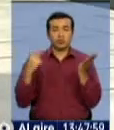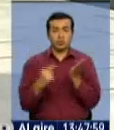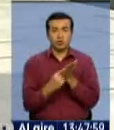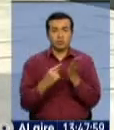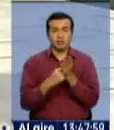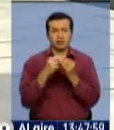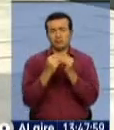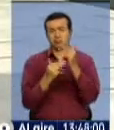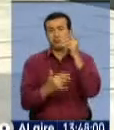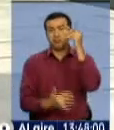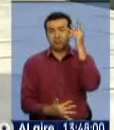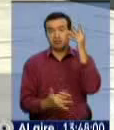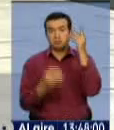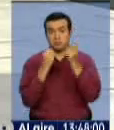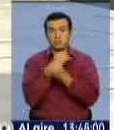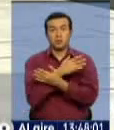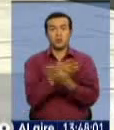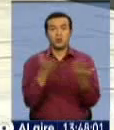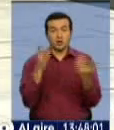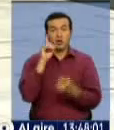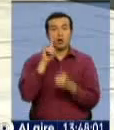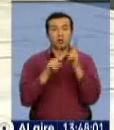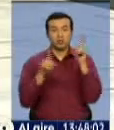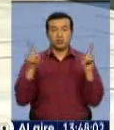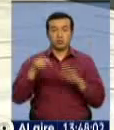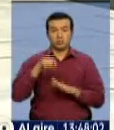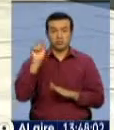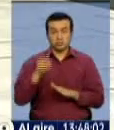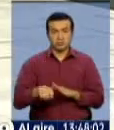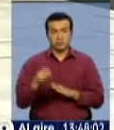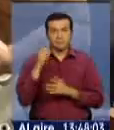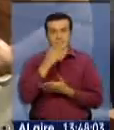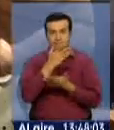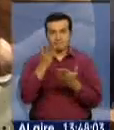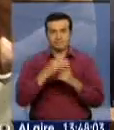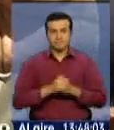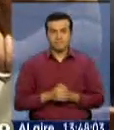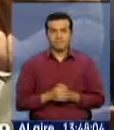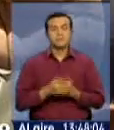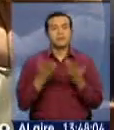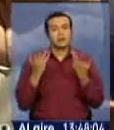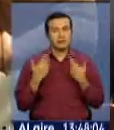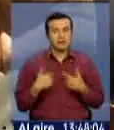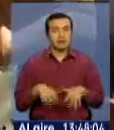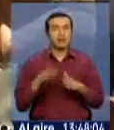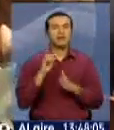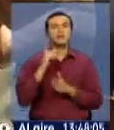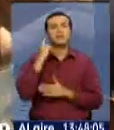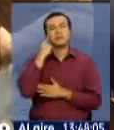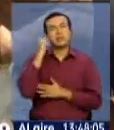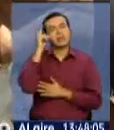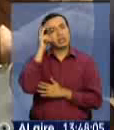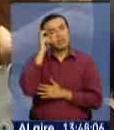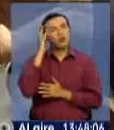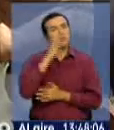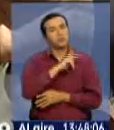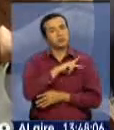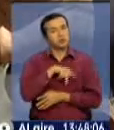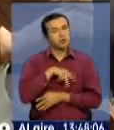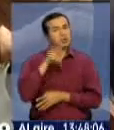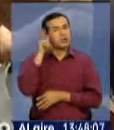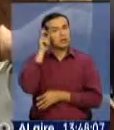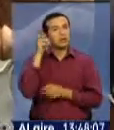encontrada en el USB, según las declaraciones de varios de los abogados. Escuchemos. Lo que se ha hecho es una expurgación que yo creo, a mi manera de